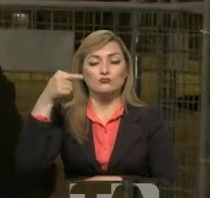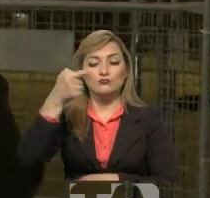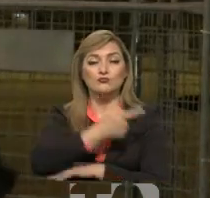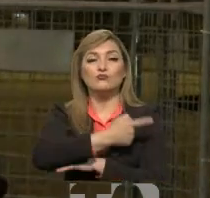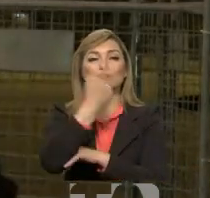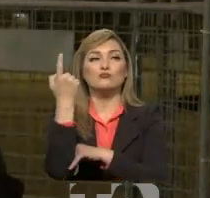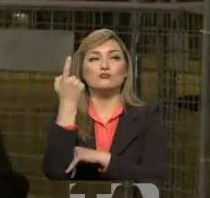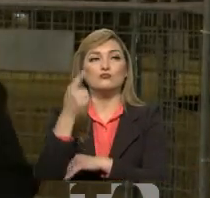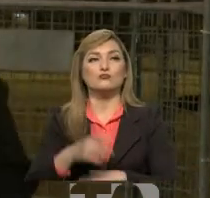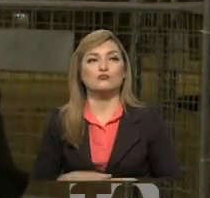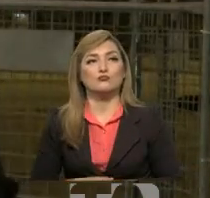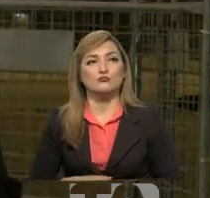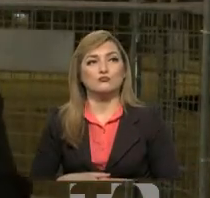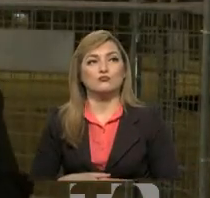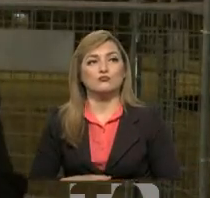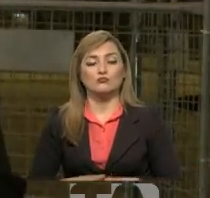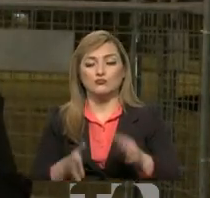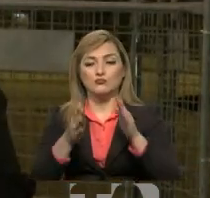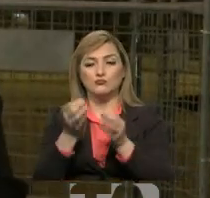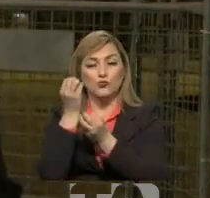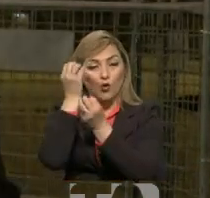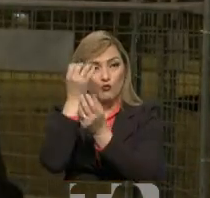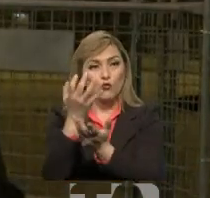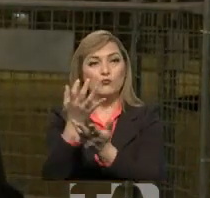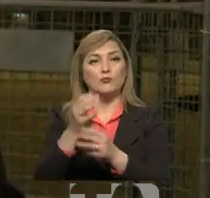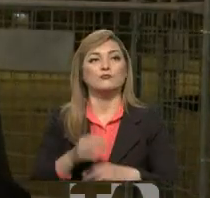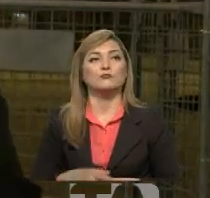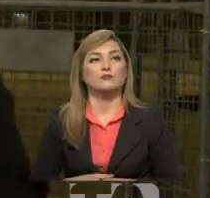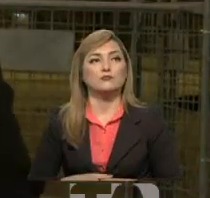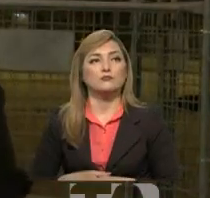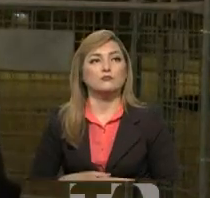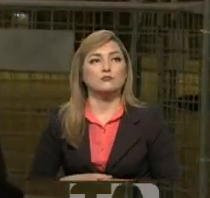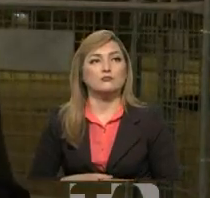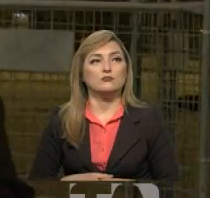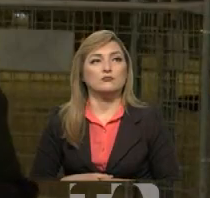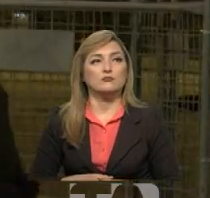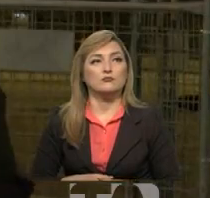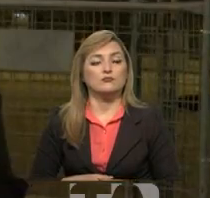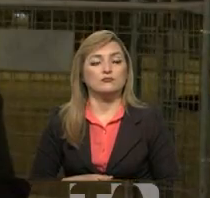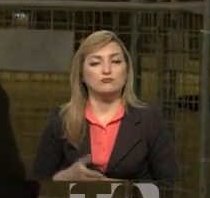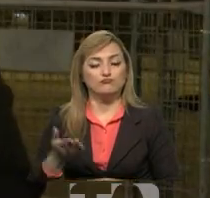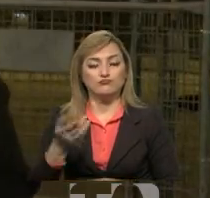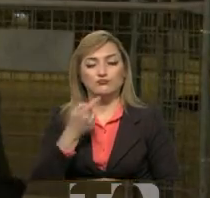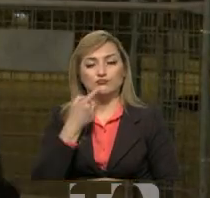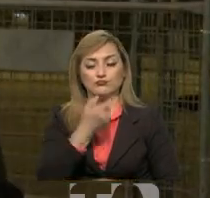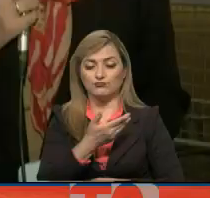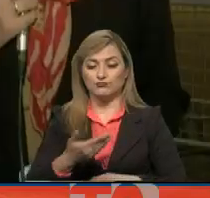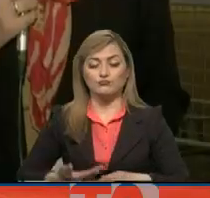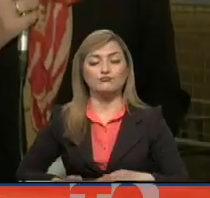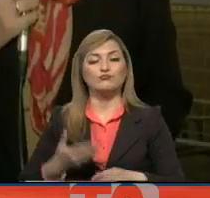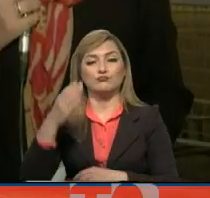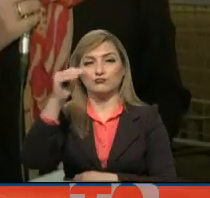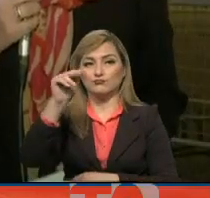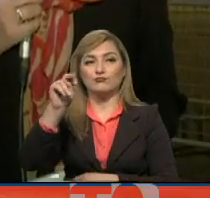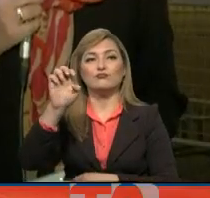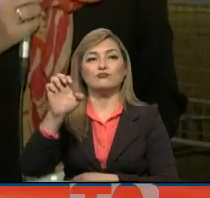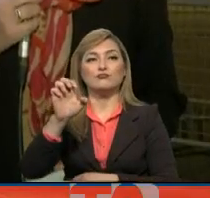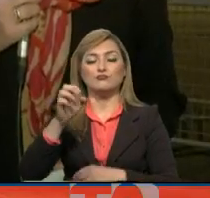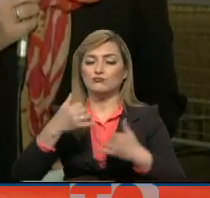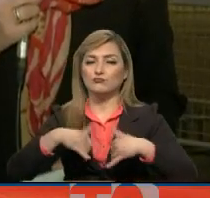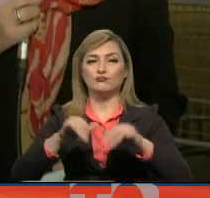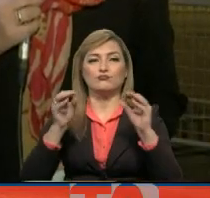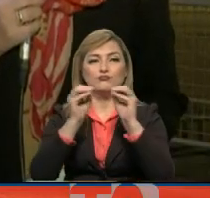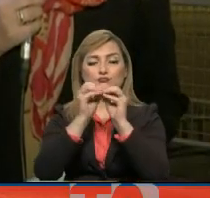días pendientes de dar a conocer esta información luego de lo manifestado por la titular del Consejo. Milton, tú sigues con más en